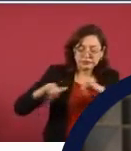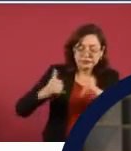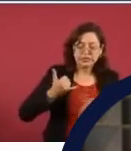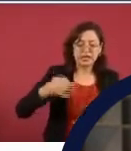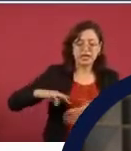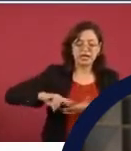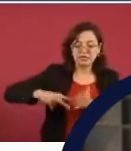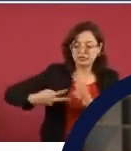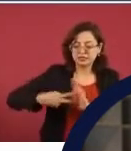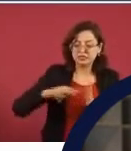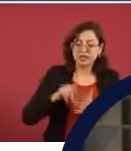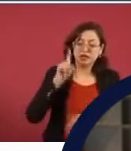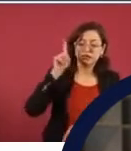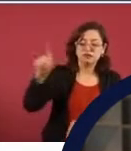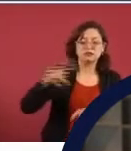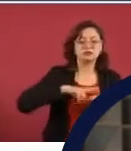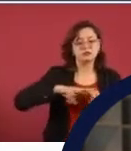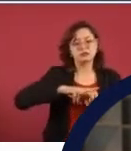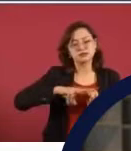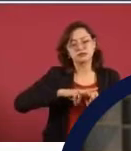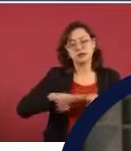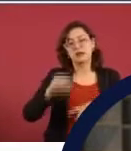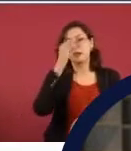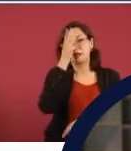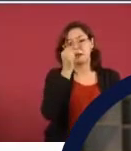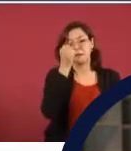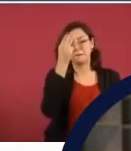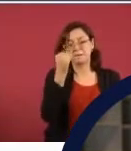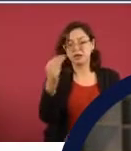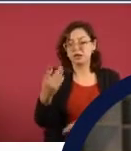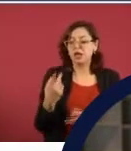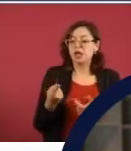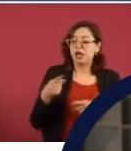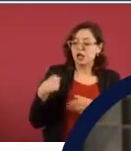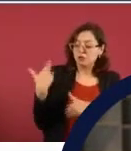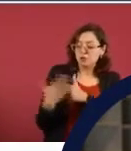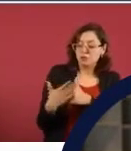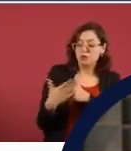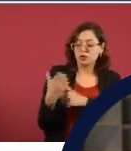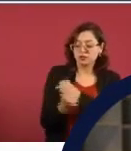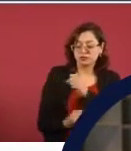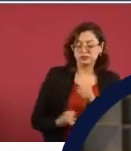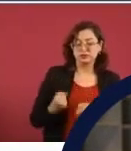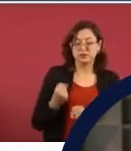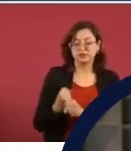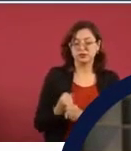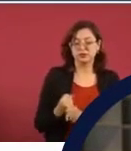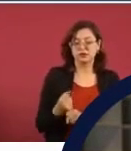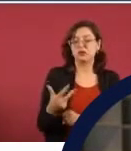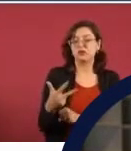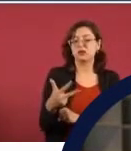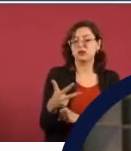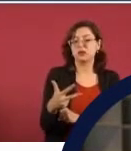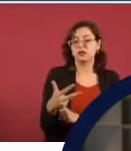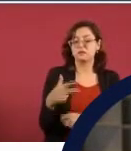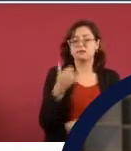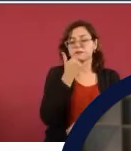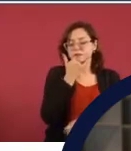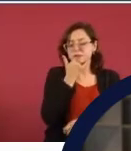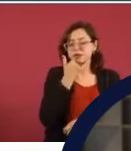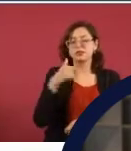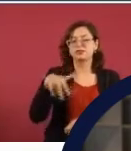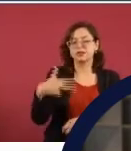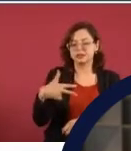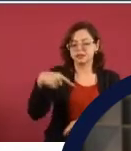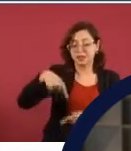tolerancia y eventualmente se les conceden sus demandas. ¿Así se construye un Estado de Derecho?